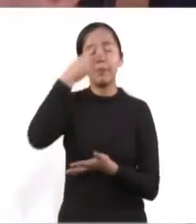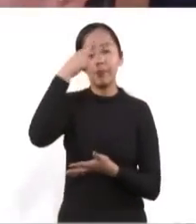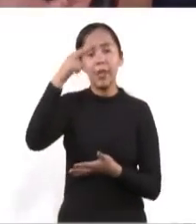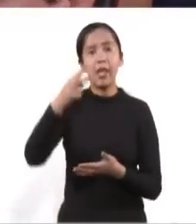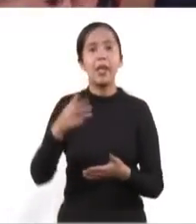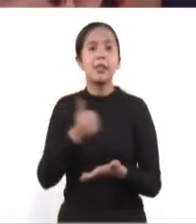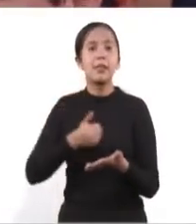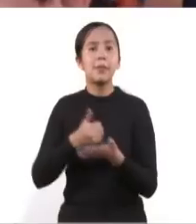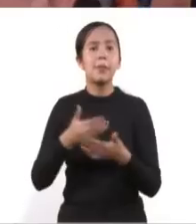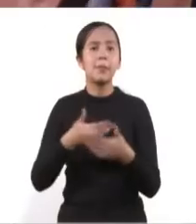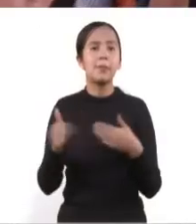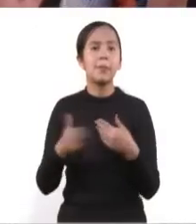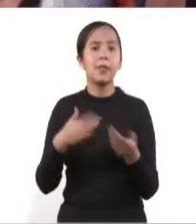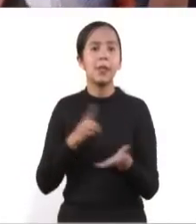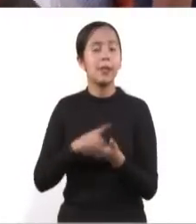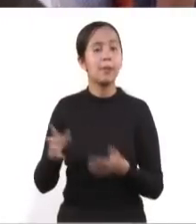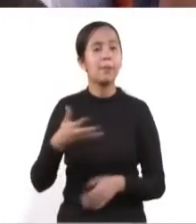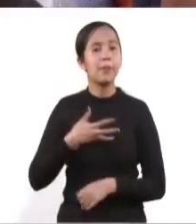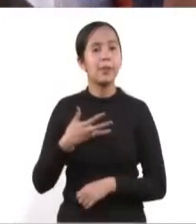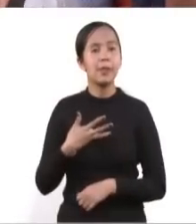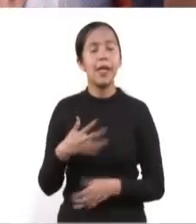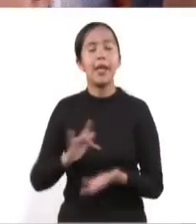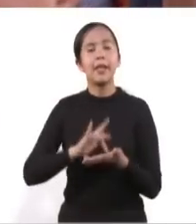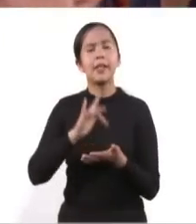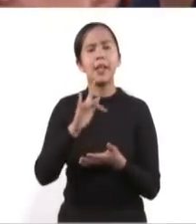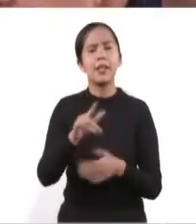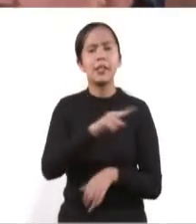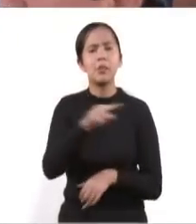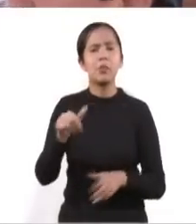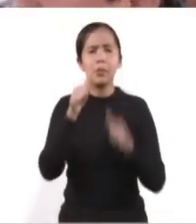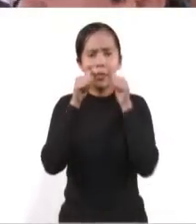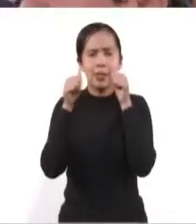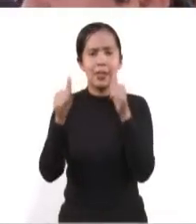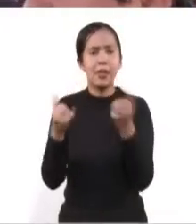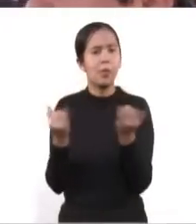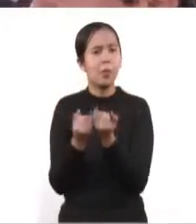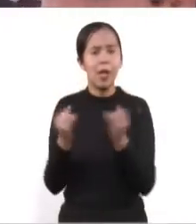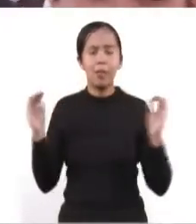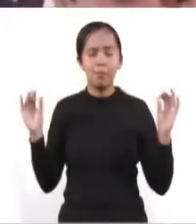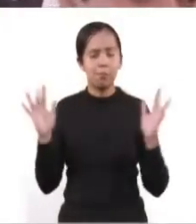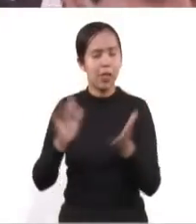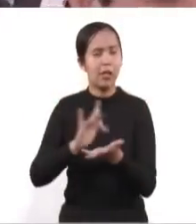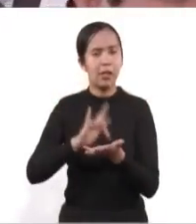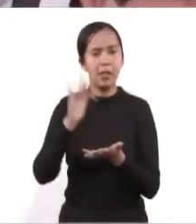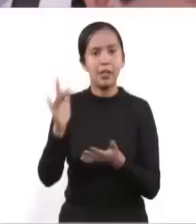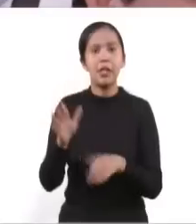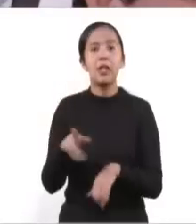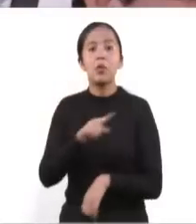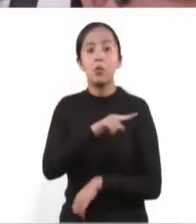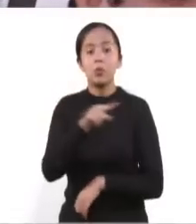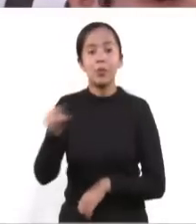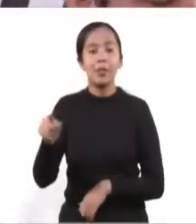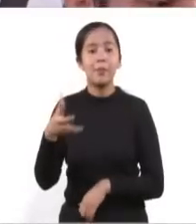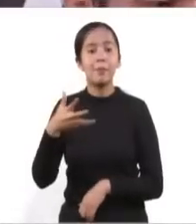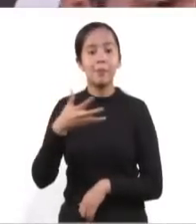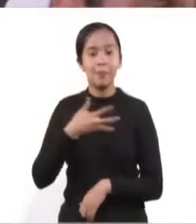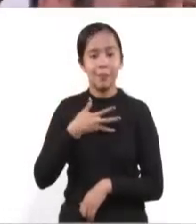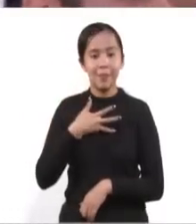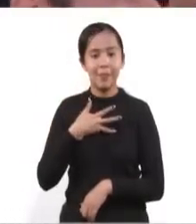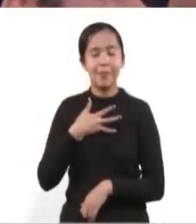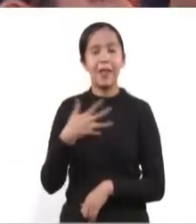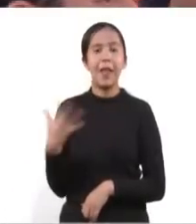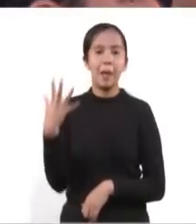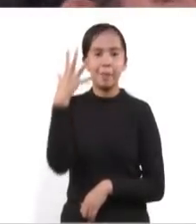México, ciudad innovadora y de derechos, agradece su fina atención y gentil asistencia, deseando que sigan teniendo todas